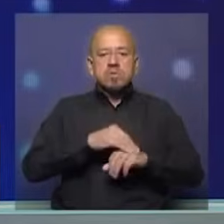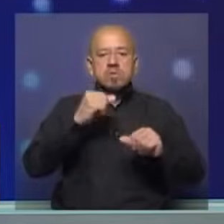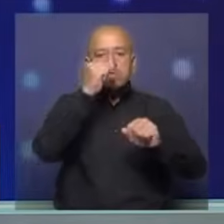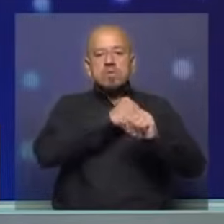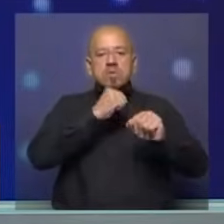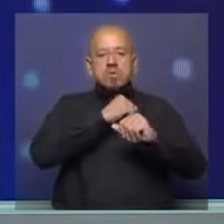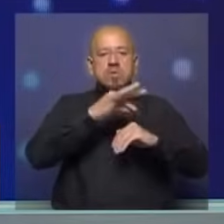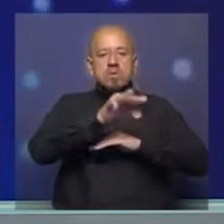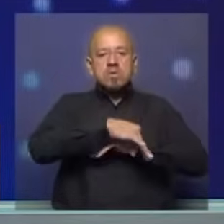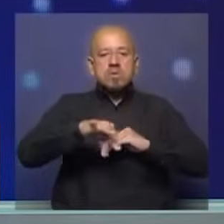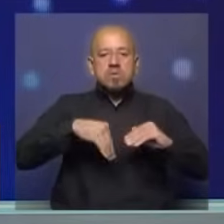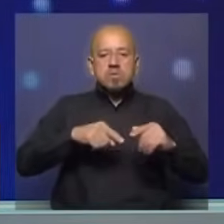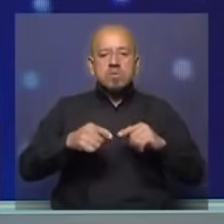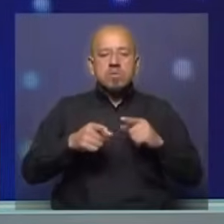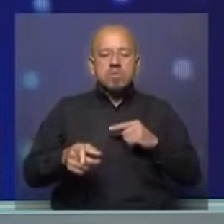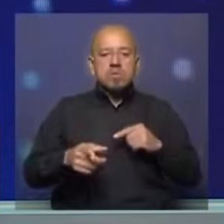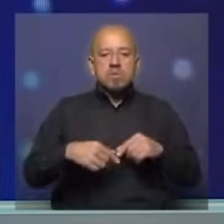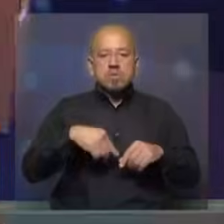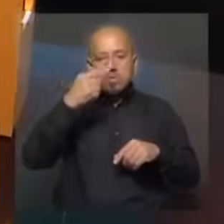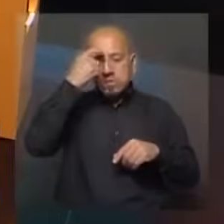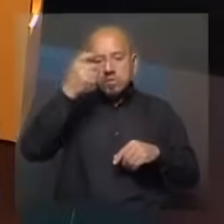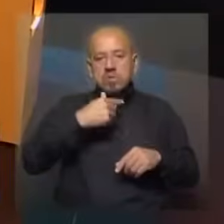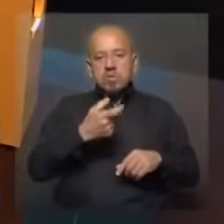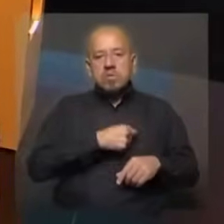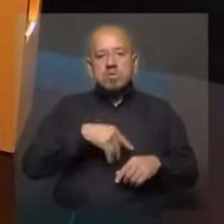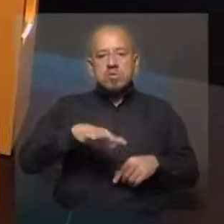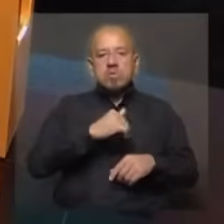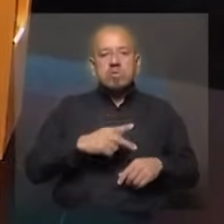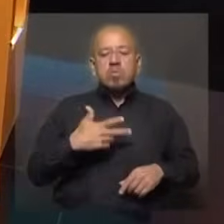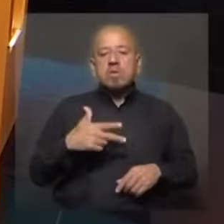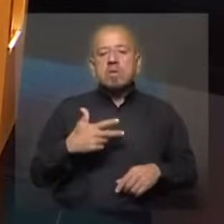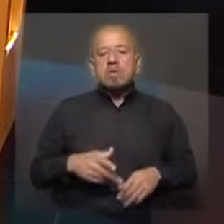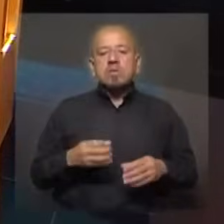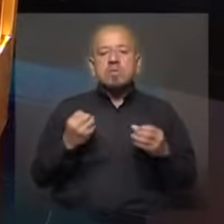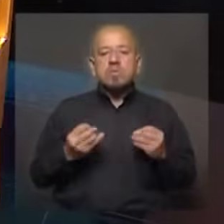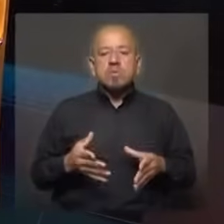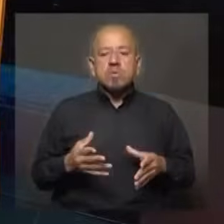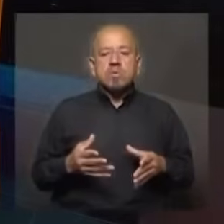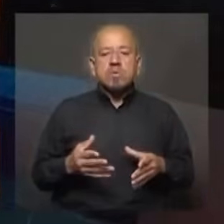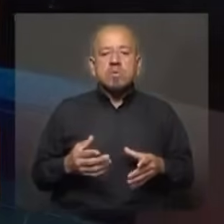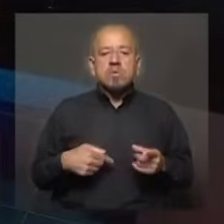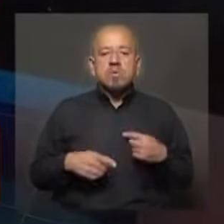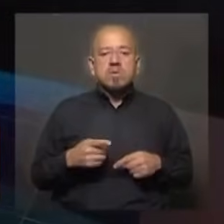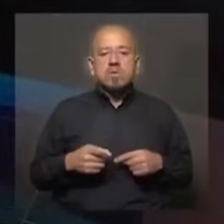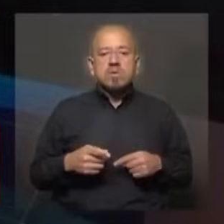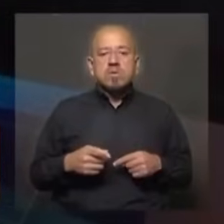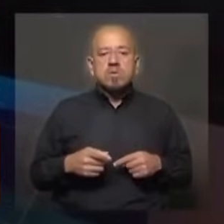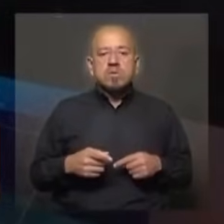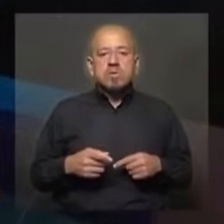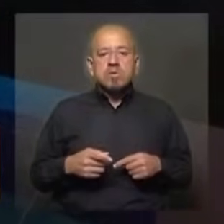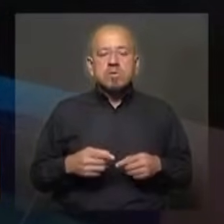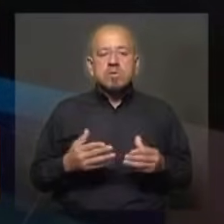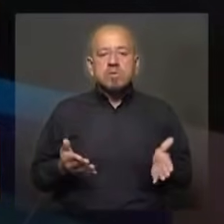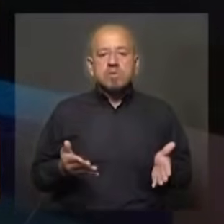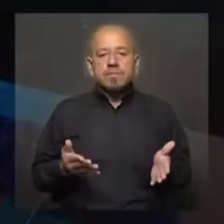de Arquitectura, de Ciencias Sociales, de Humanidades. ¿Por qué? Porque nos estamos recostando, dándole casos